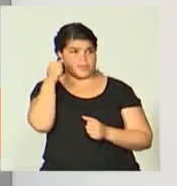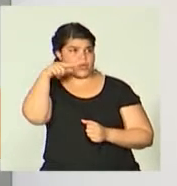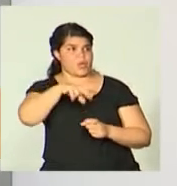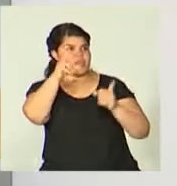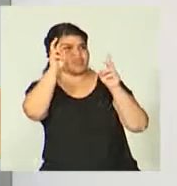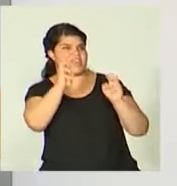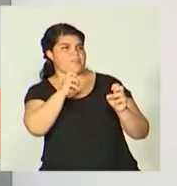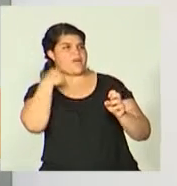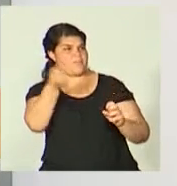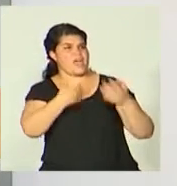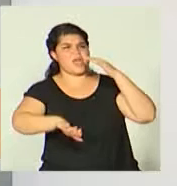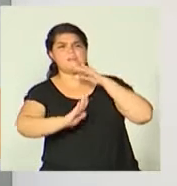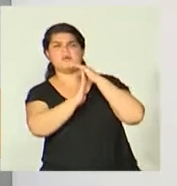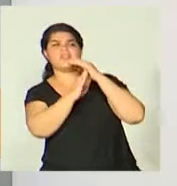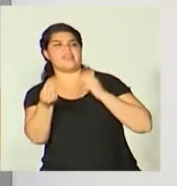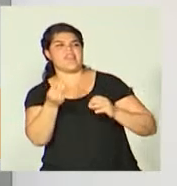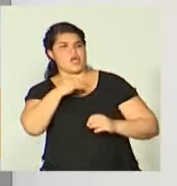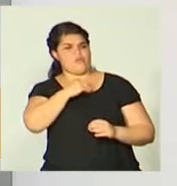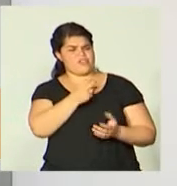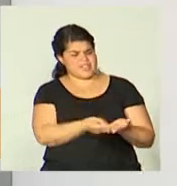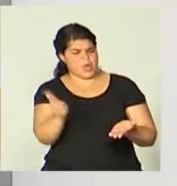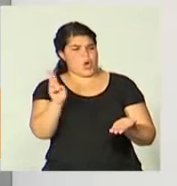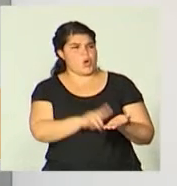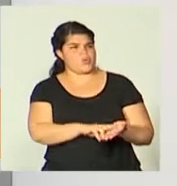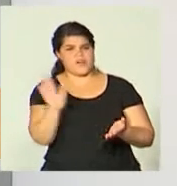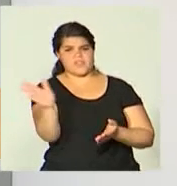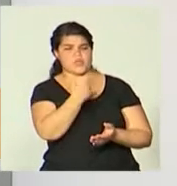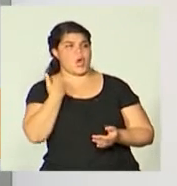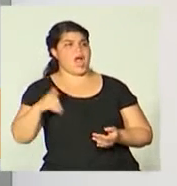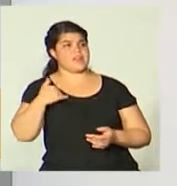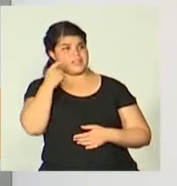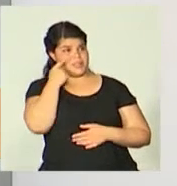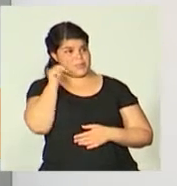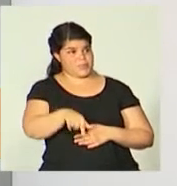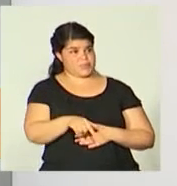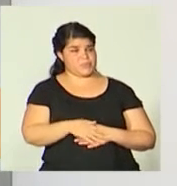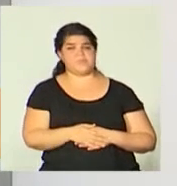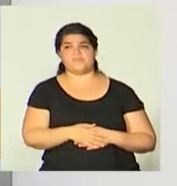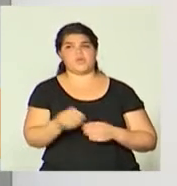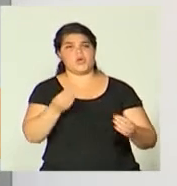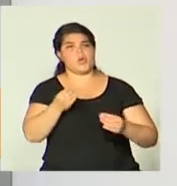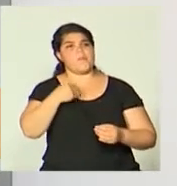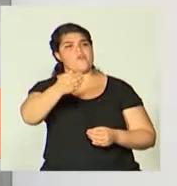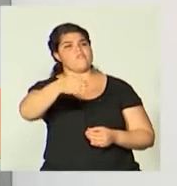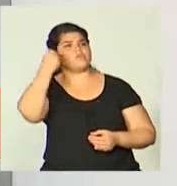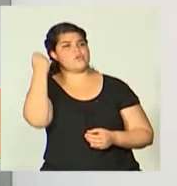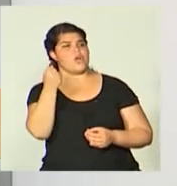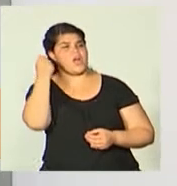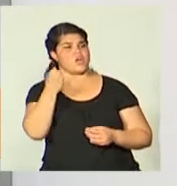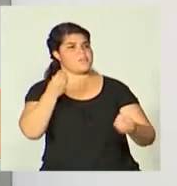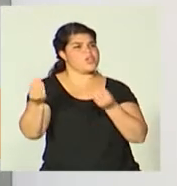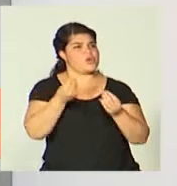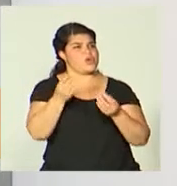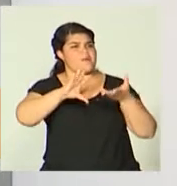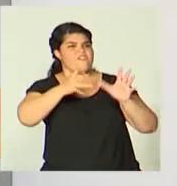la confianza. Te pregunto, ¿cuál sería la prioridad del próximo gobierno a nivel económico? ¿Cuáles serían las primeras medidas a